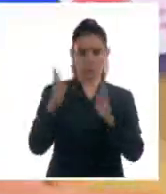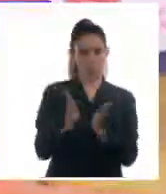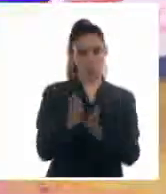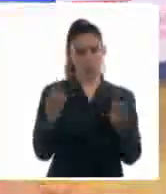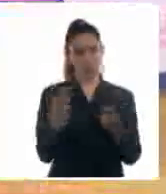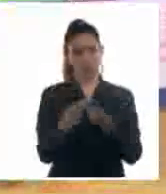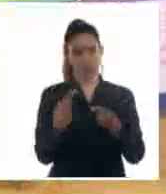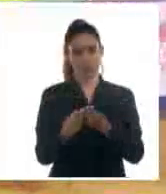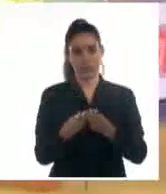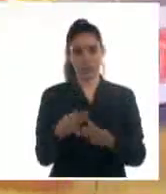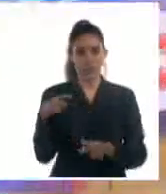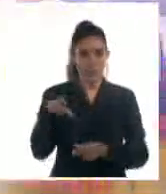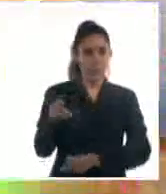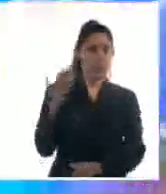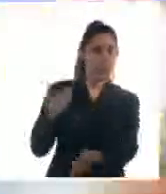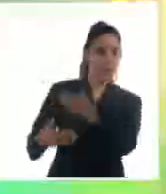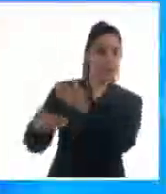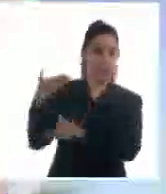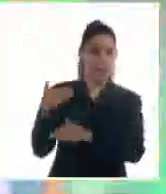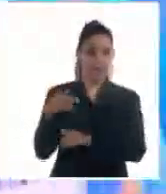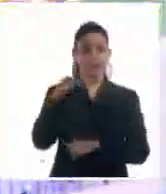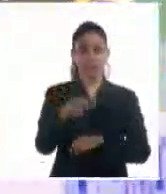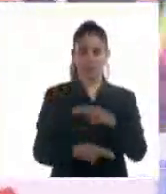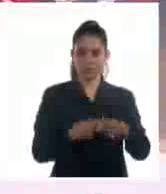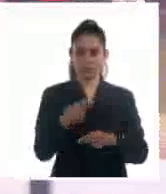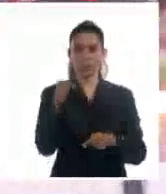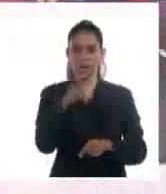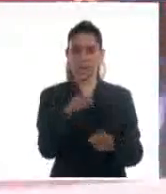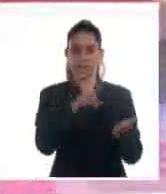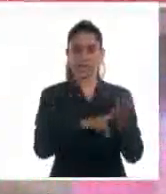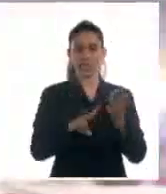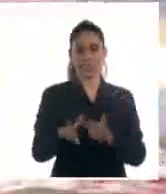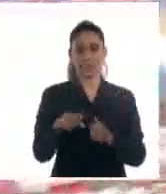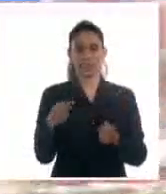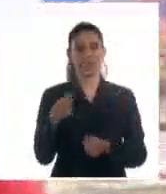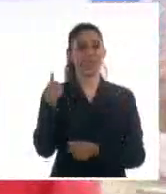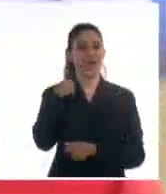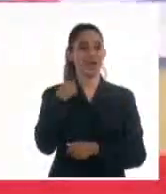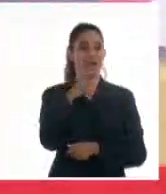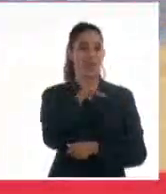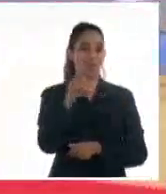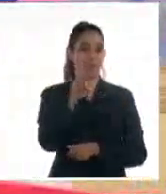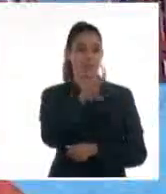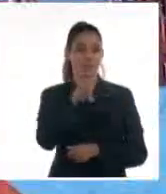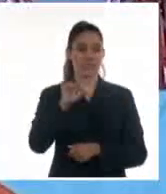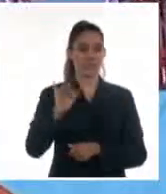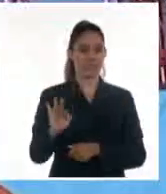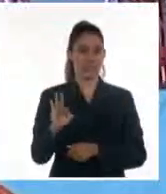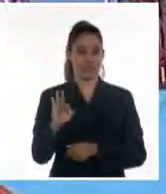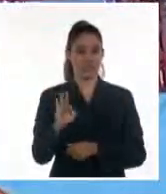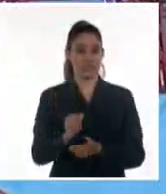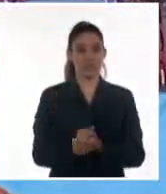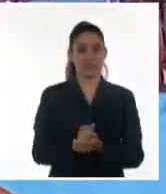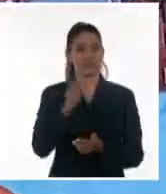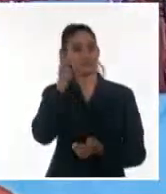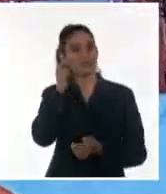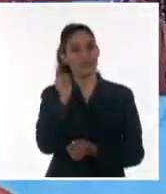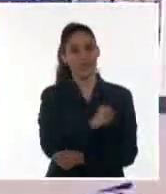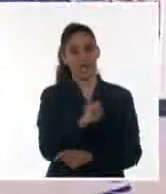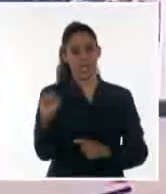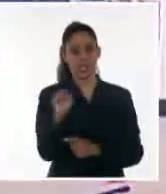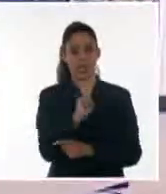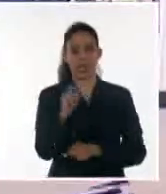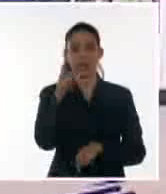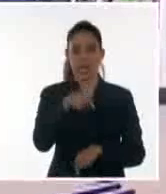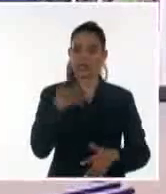La última vez que el Playa Girón se realizó en la provincia fue en el 2017, cuando la anfitriona resultó la Sala Yara, donde también se había